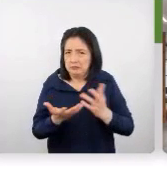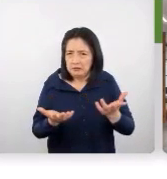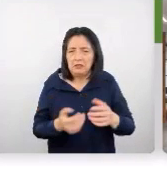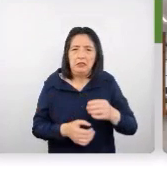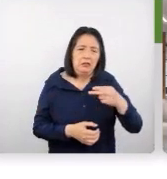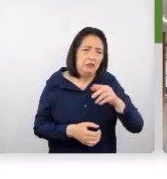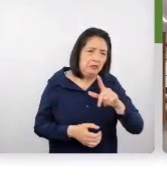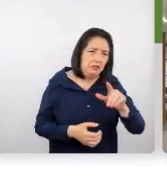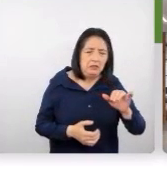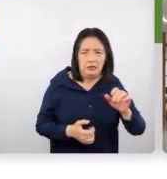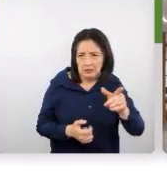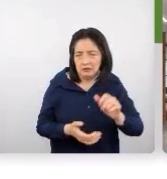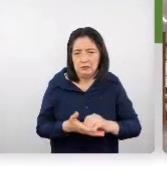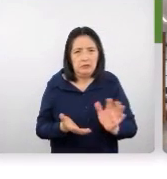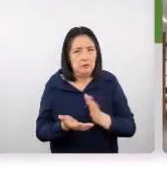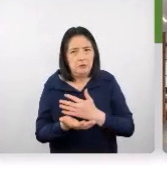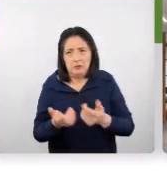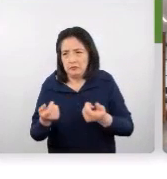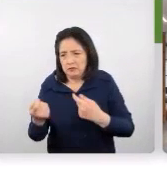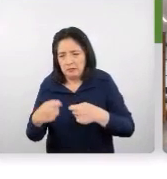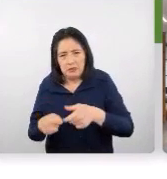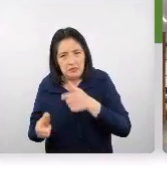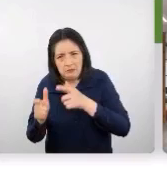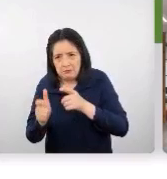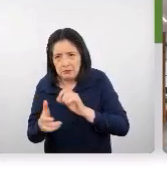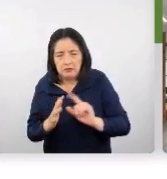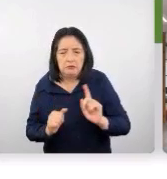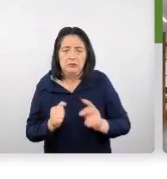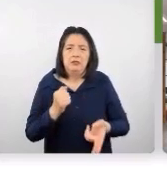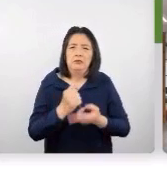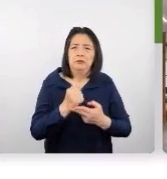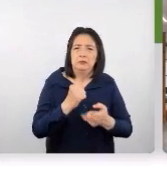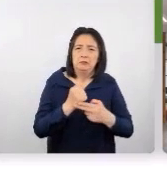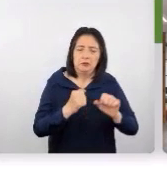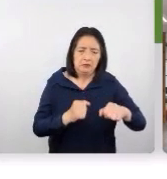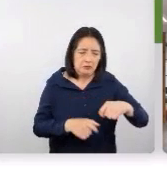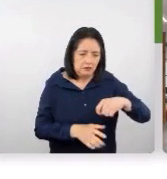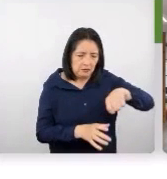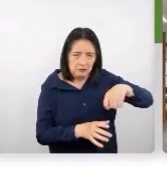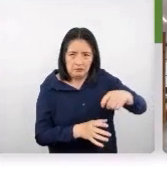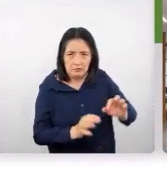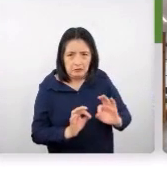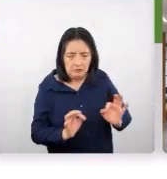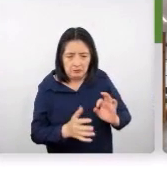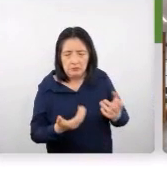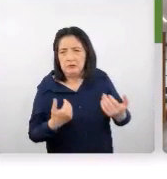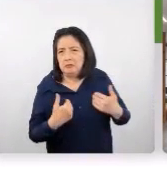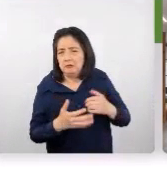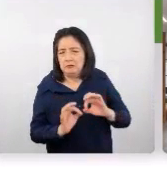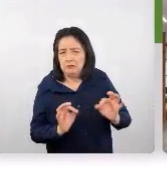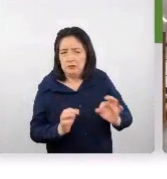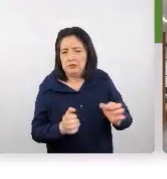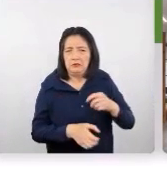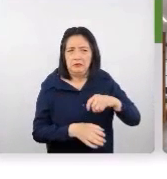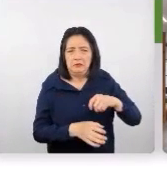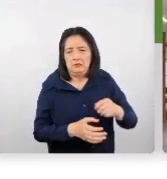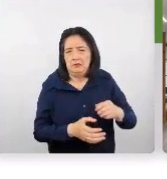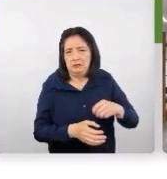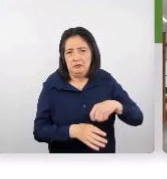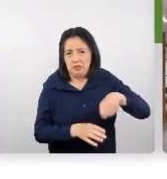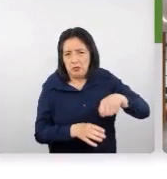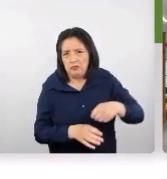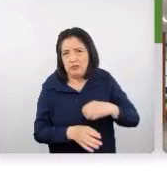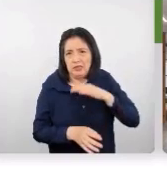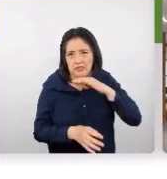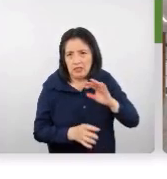halal, donde precisamente no se vende el alcohol, donde se garantiza de que la cocina no tiene ninguna trazabilidad con el cerdo, y ese tipo